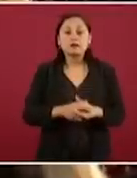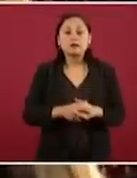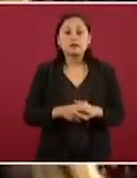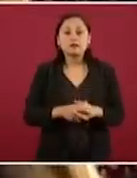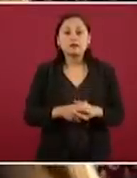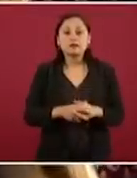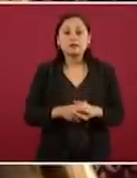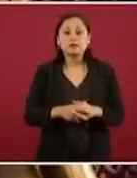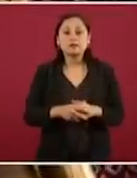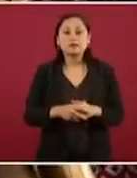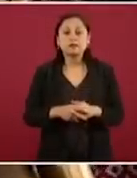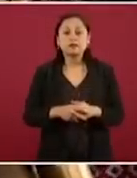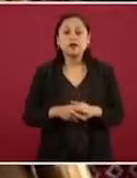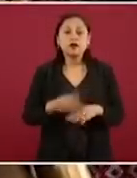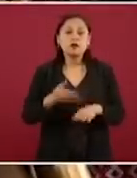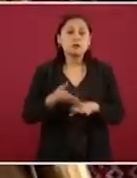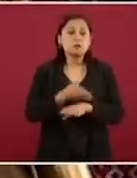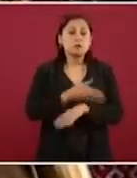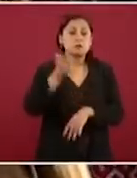la época colonial.